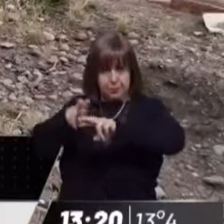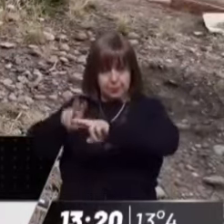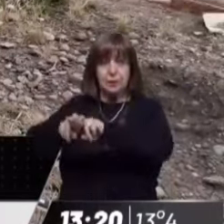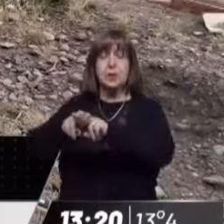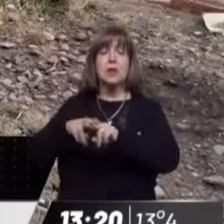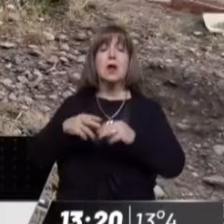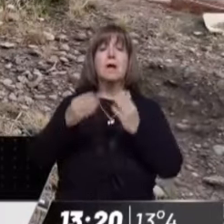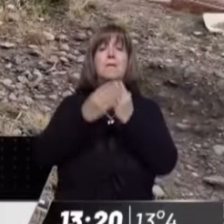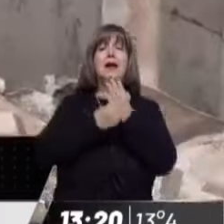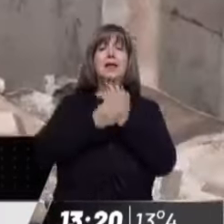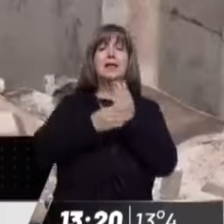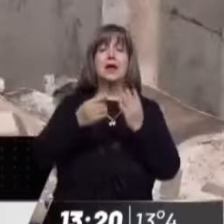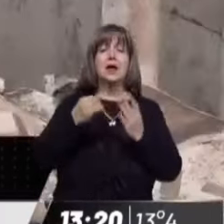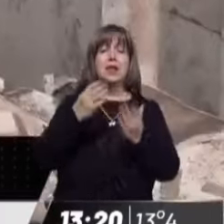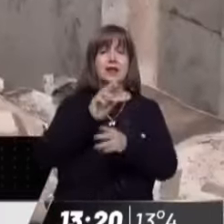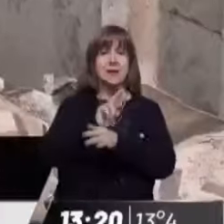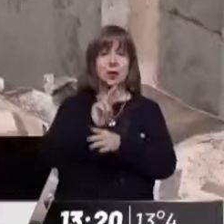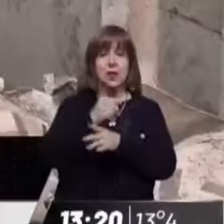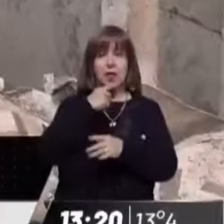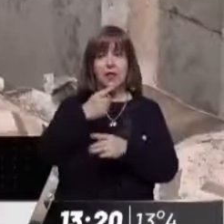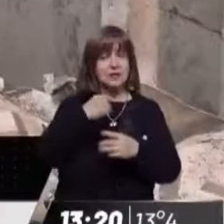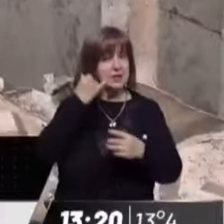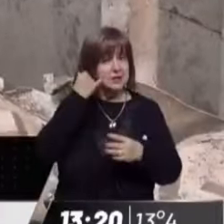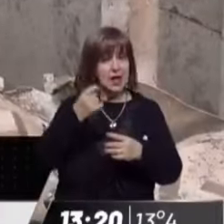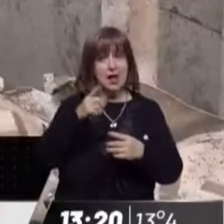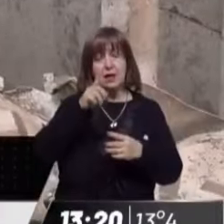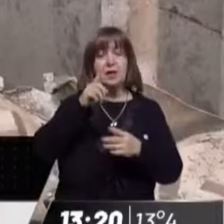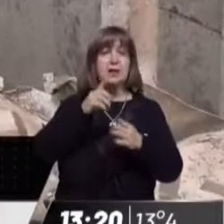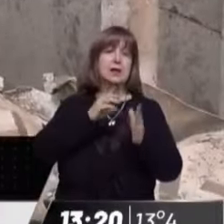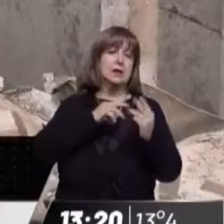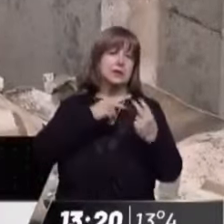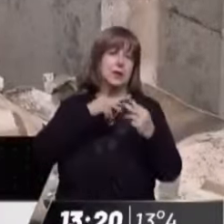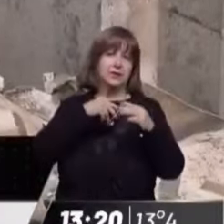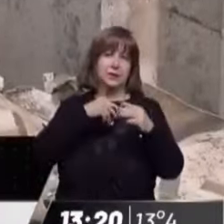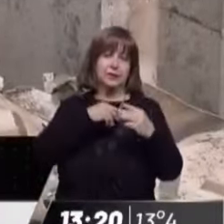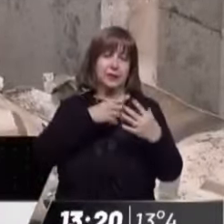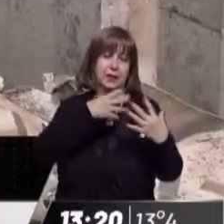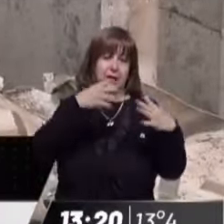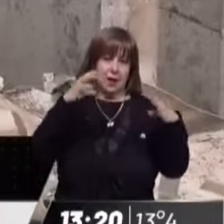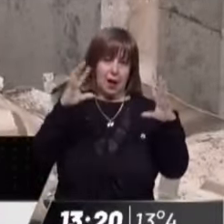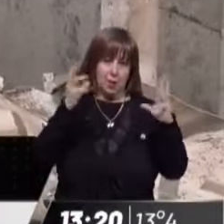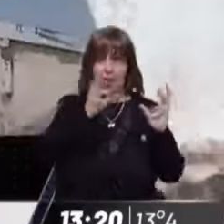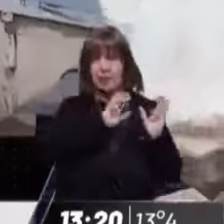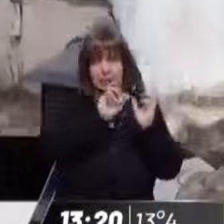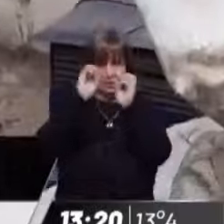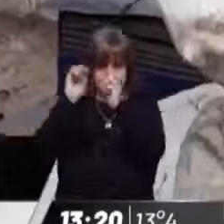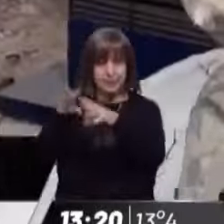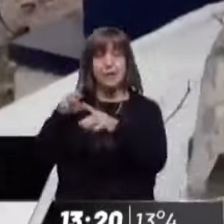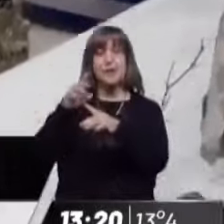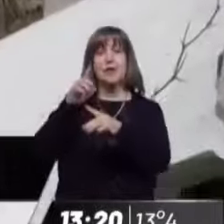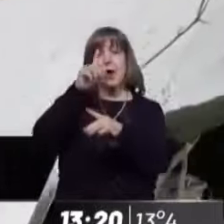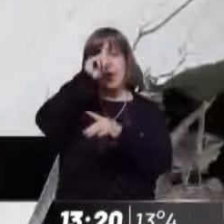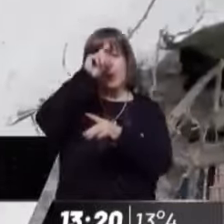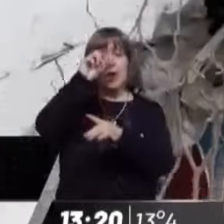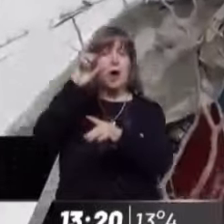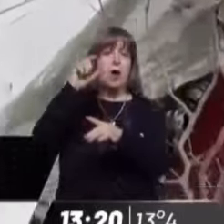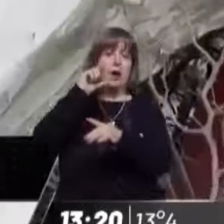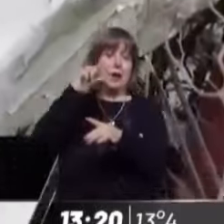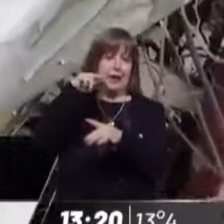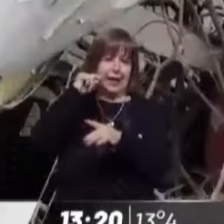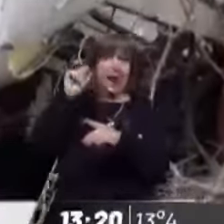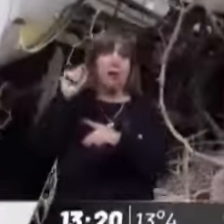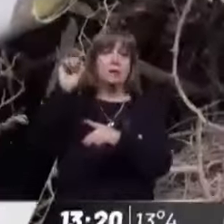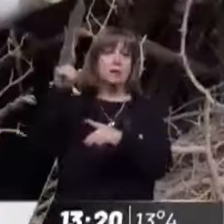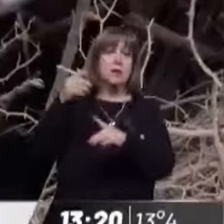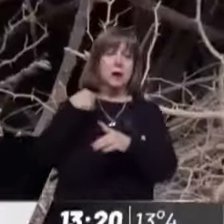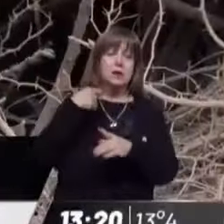sido trasladados justamente a la clínica para ser atendidos y ha trabajado en el lugar, como ustedes lo pueden observar en